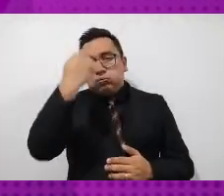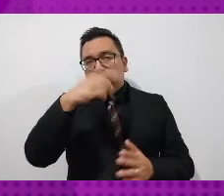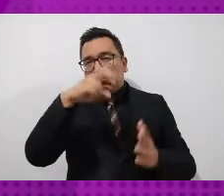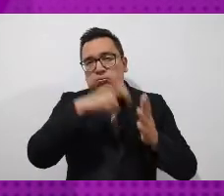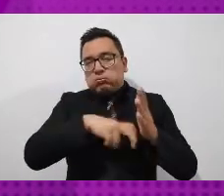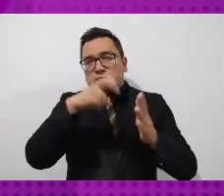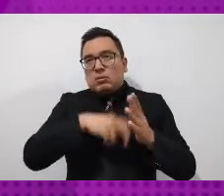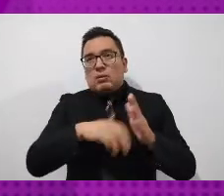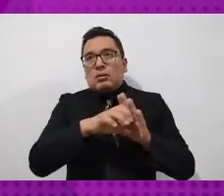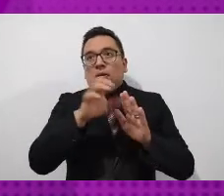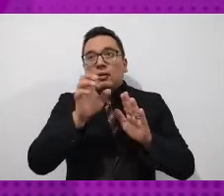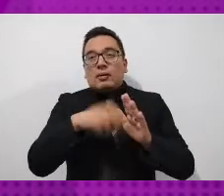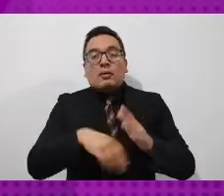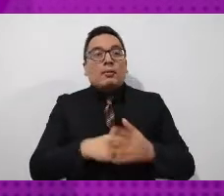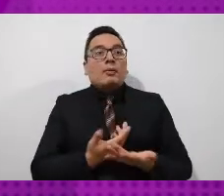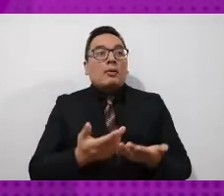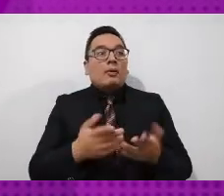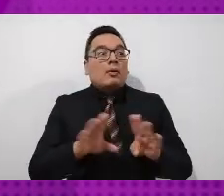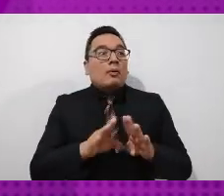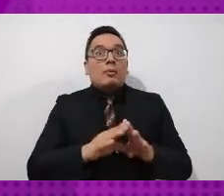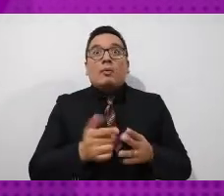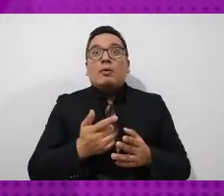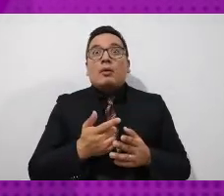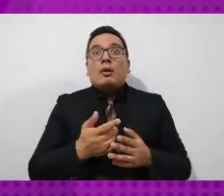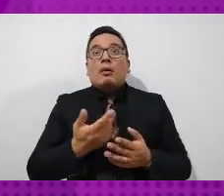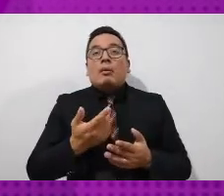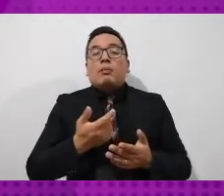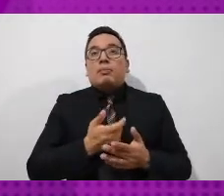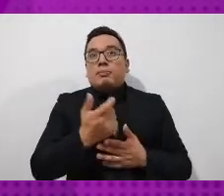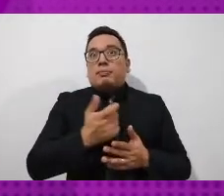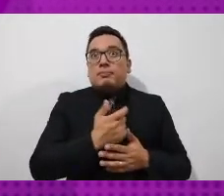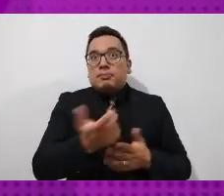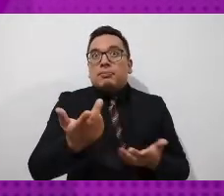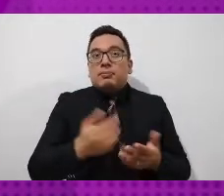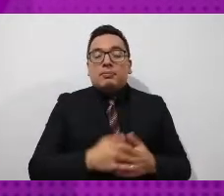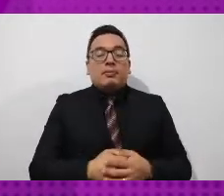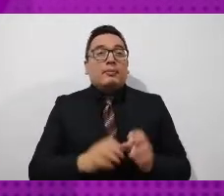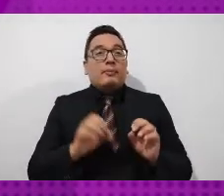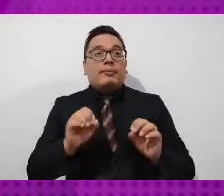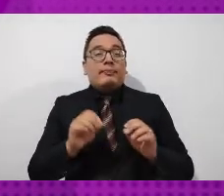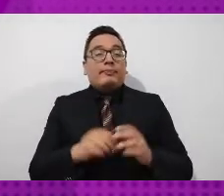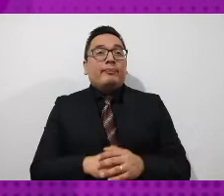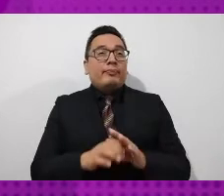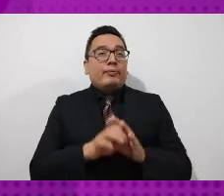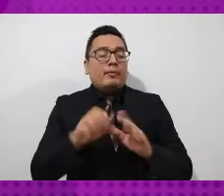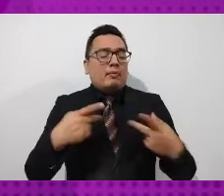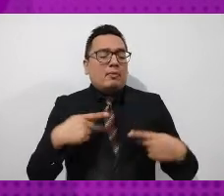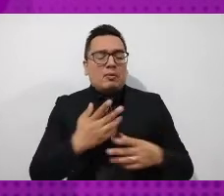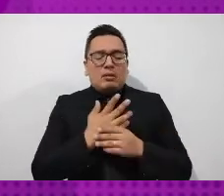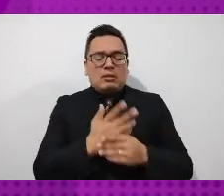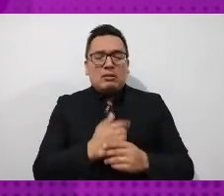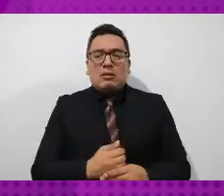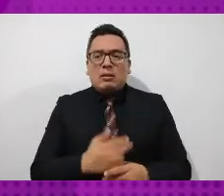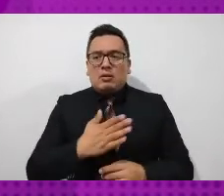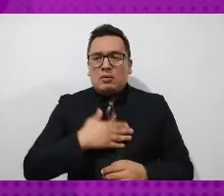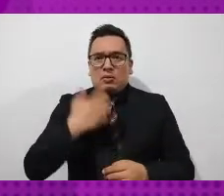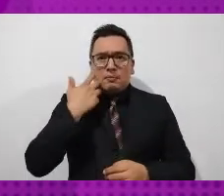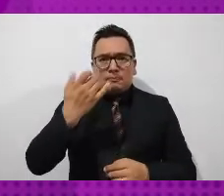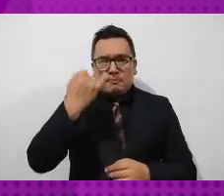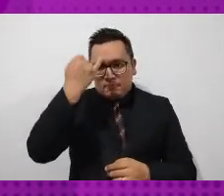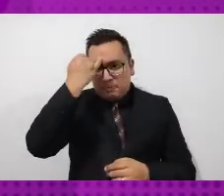el cobro de honorarios de los abogados, por ejemplo, de personas que te dicen, yo quiero